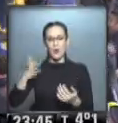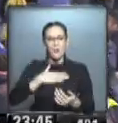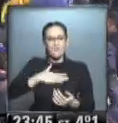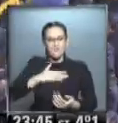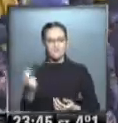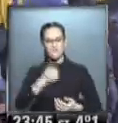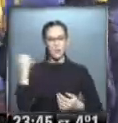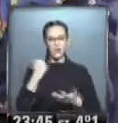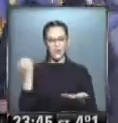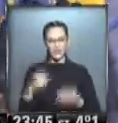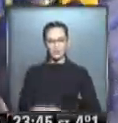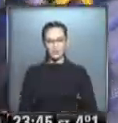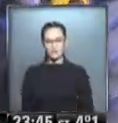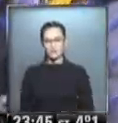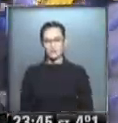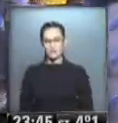nosotros.